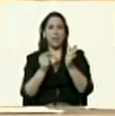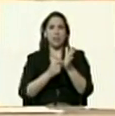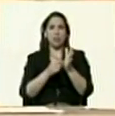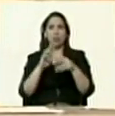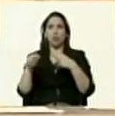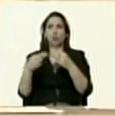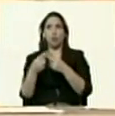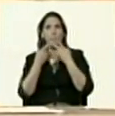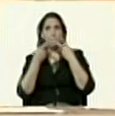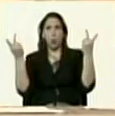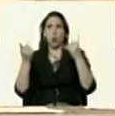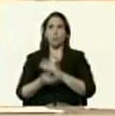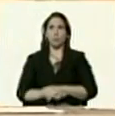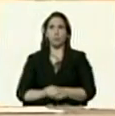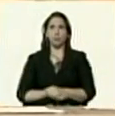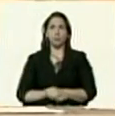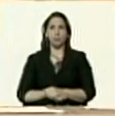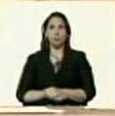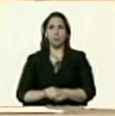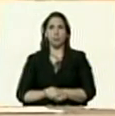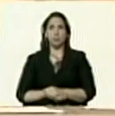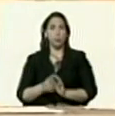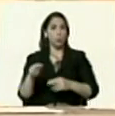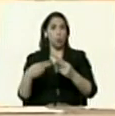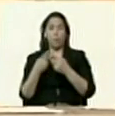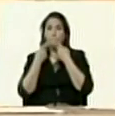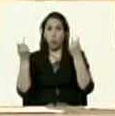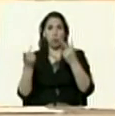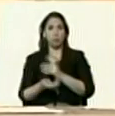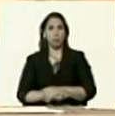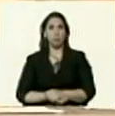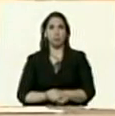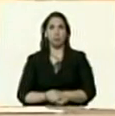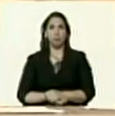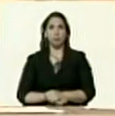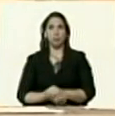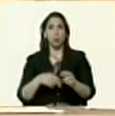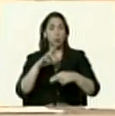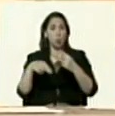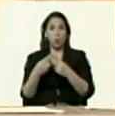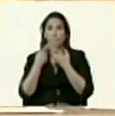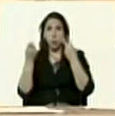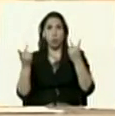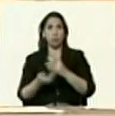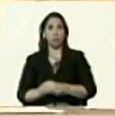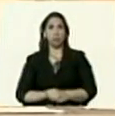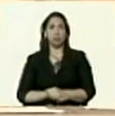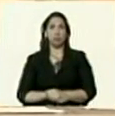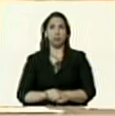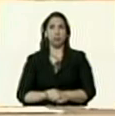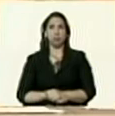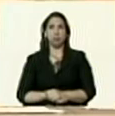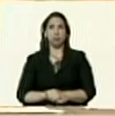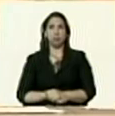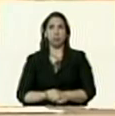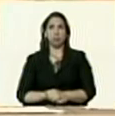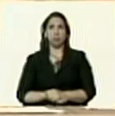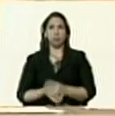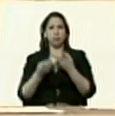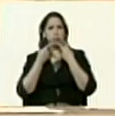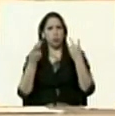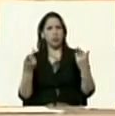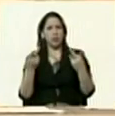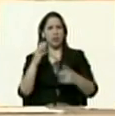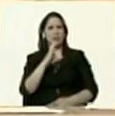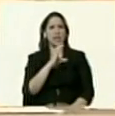medio internacional, nunca lo han publicado, nunca, nunca lo han publicado. Que lo publique en